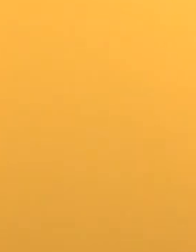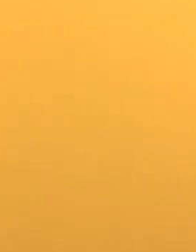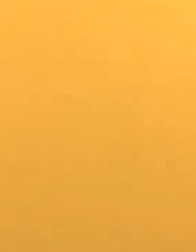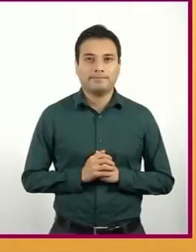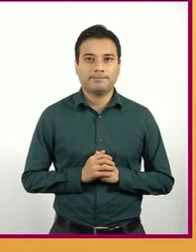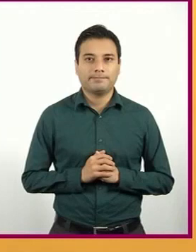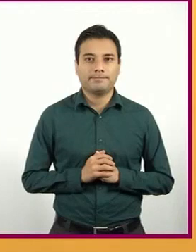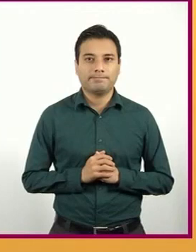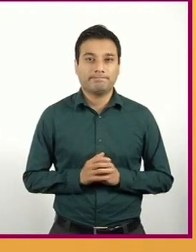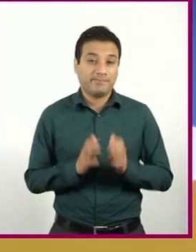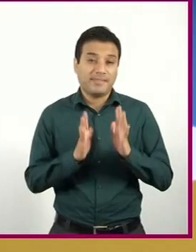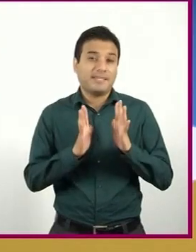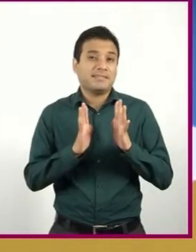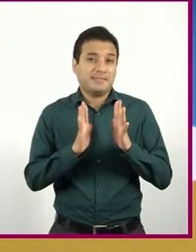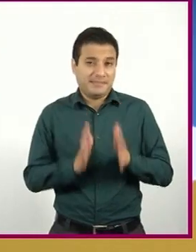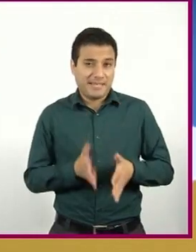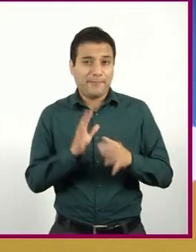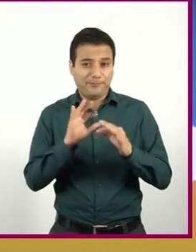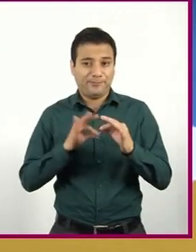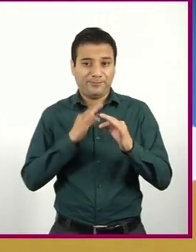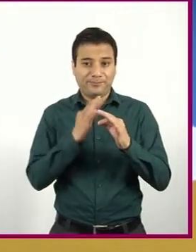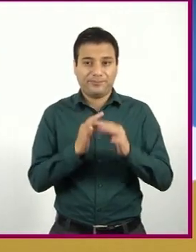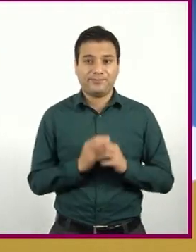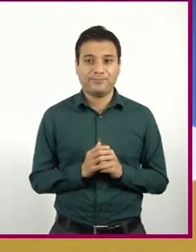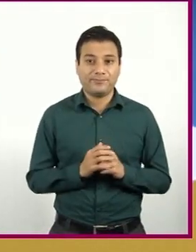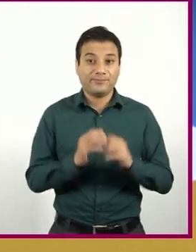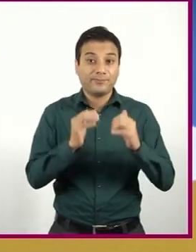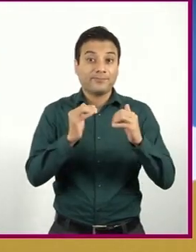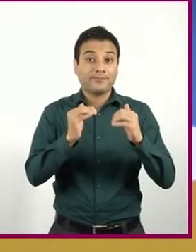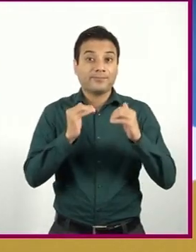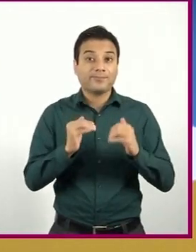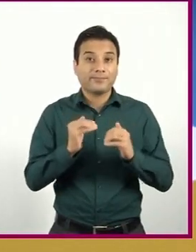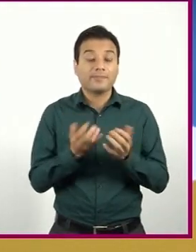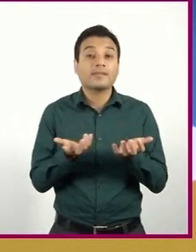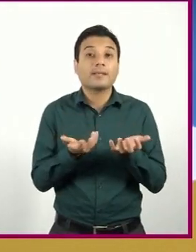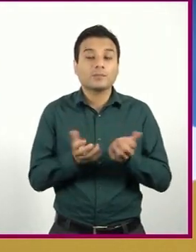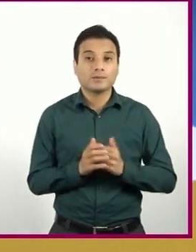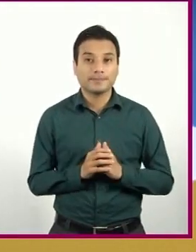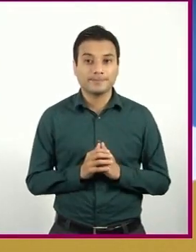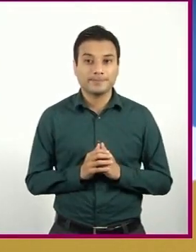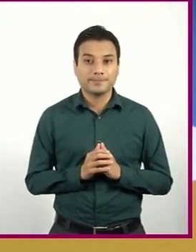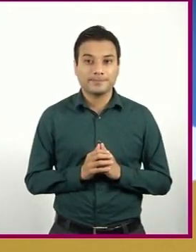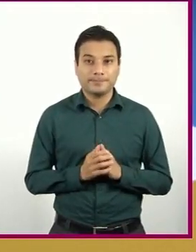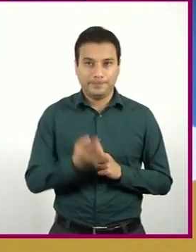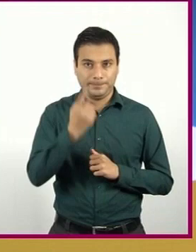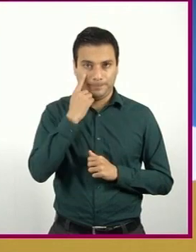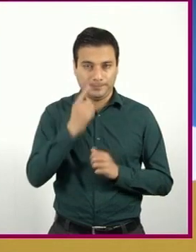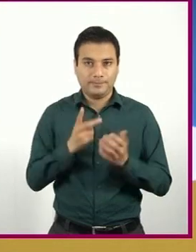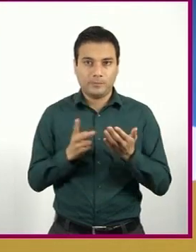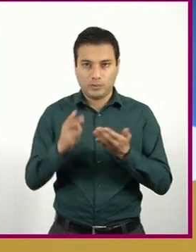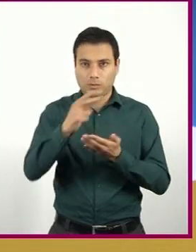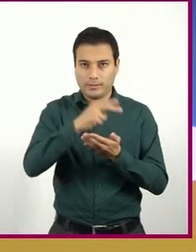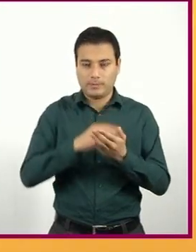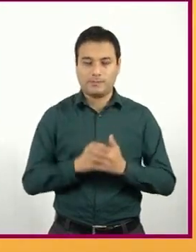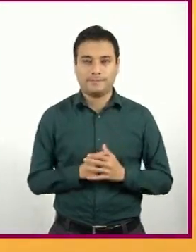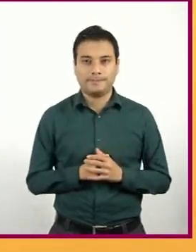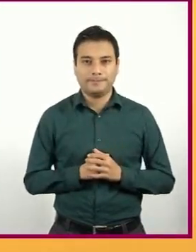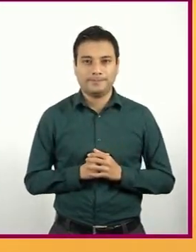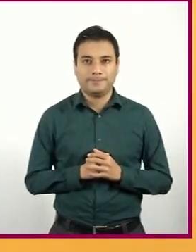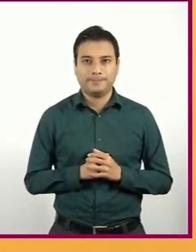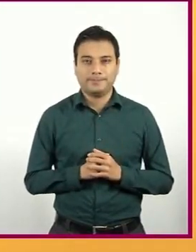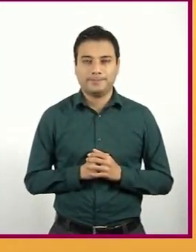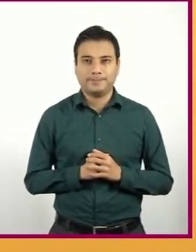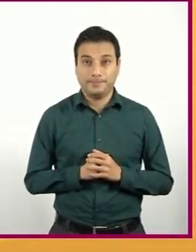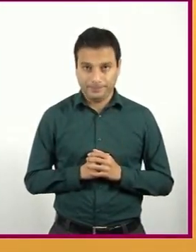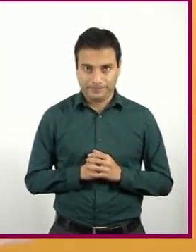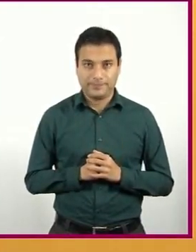Ya están marcados todos los círculos, maestra. Ahora, ¿qué vamos a hacer? Vamos a recortarlos y a cada uno